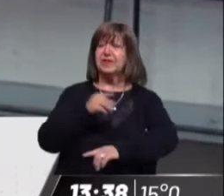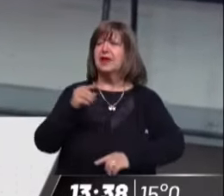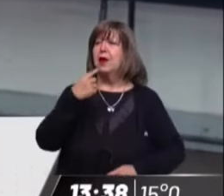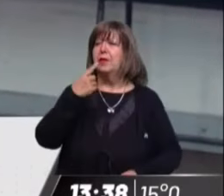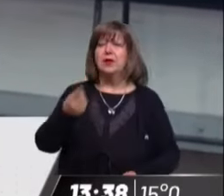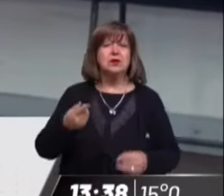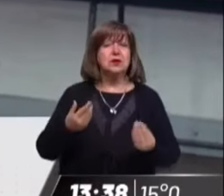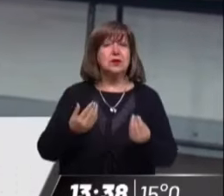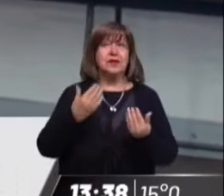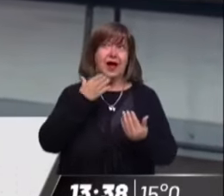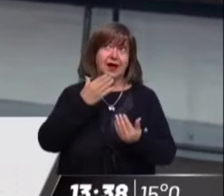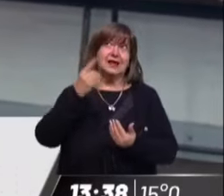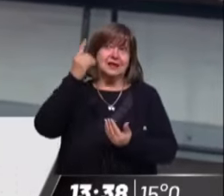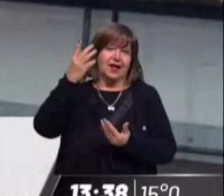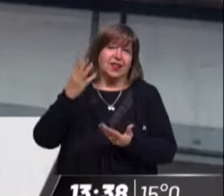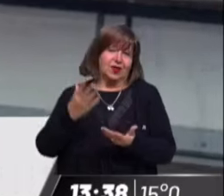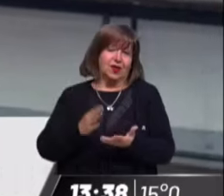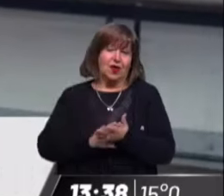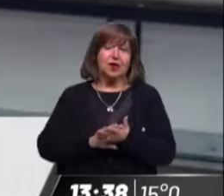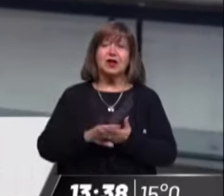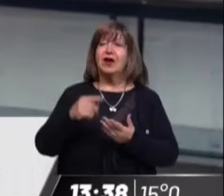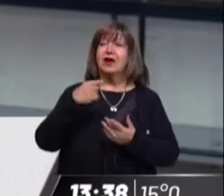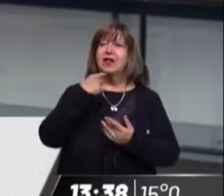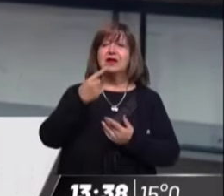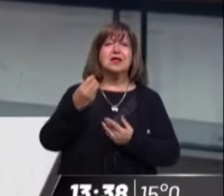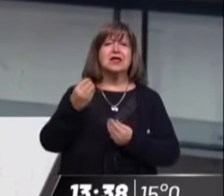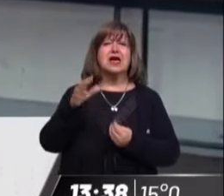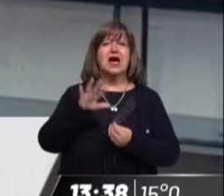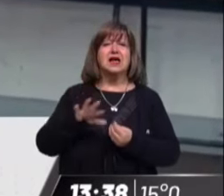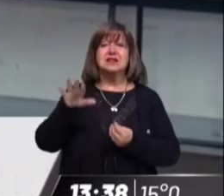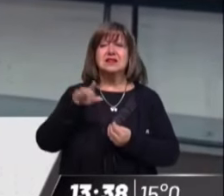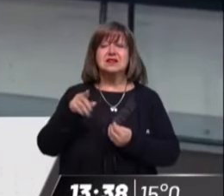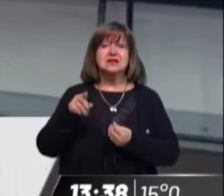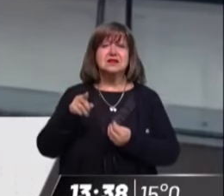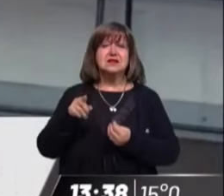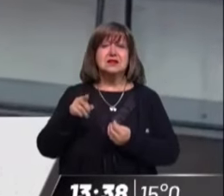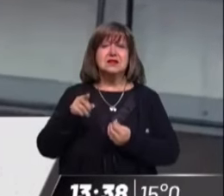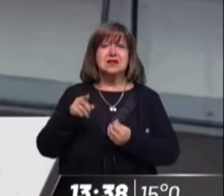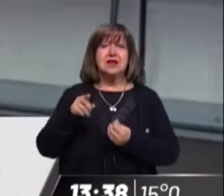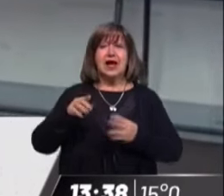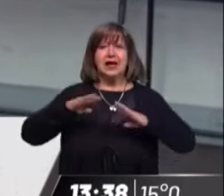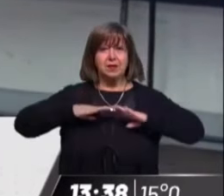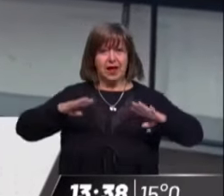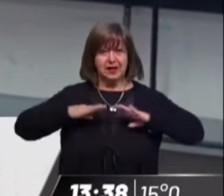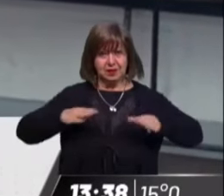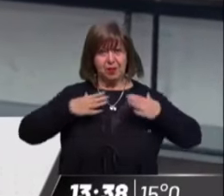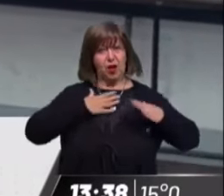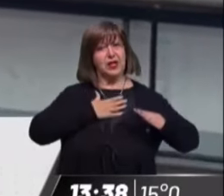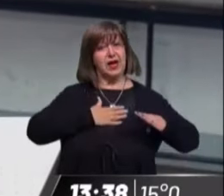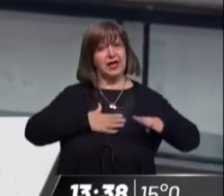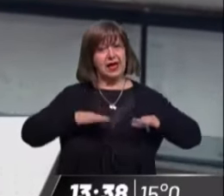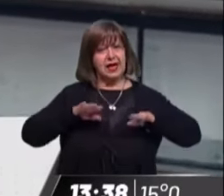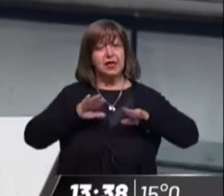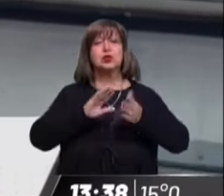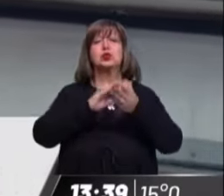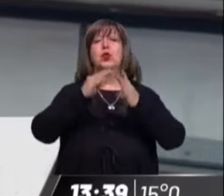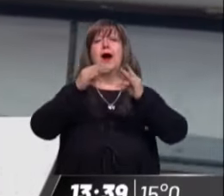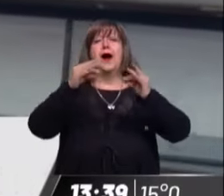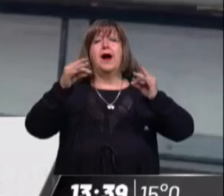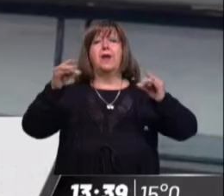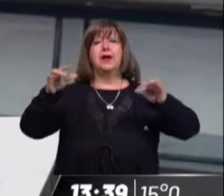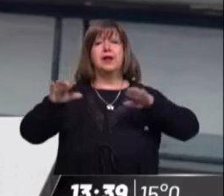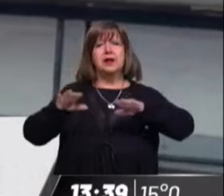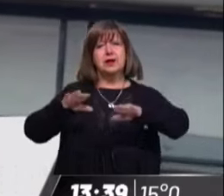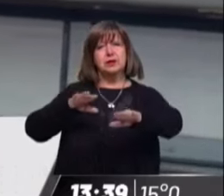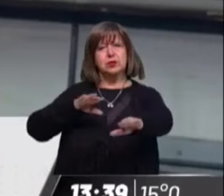haces? ¿Yoga, digamos, siempre tranquilo? Sí, tranquilo, porque preventiva también es tranqui, también es tranqui.